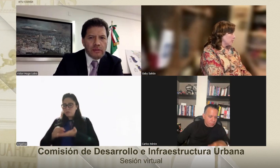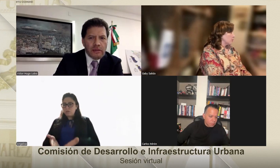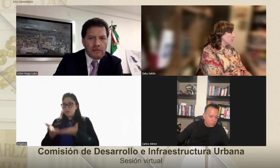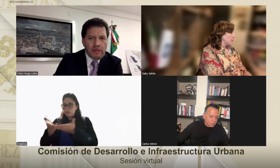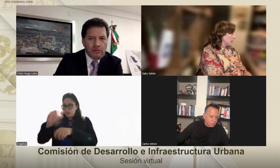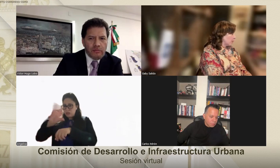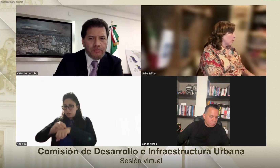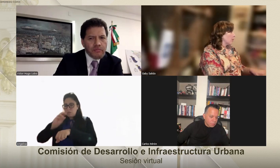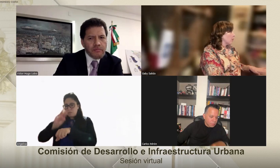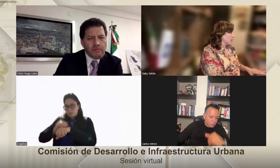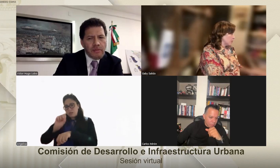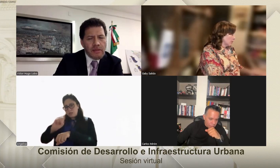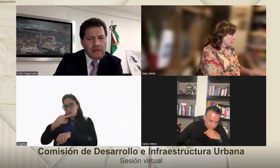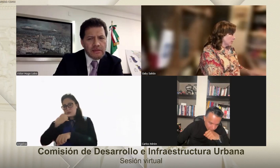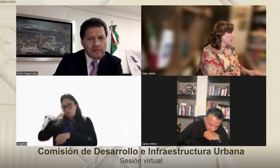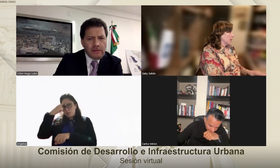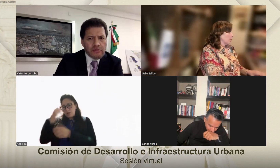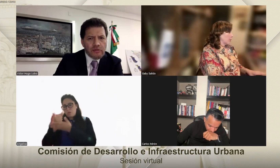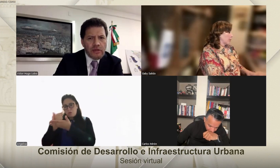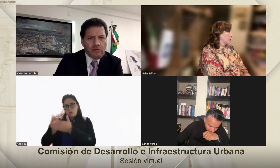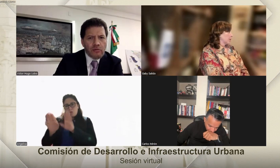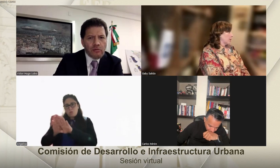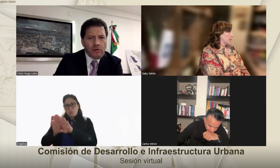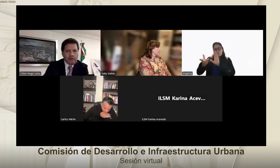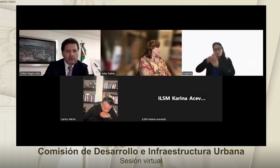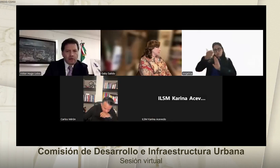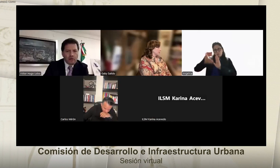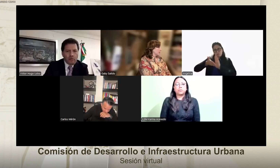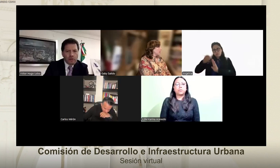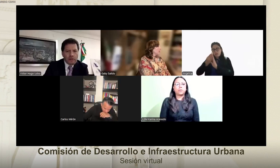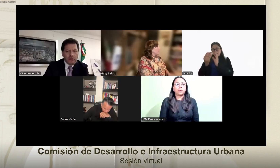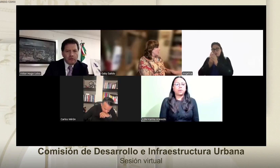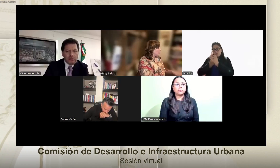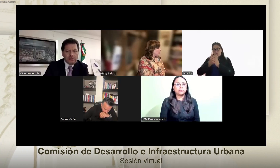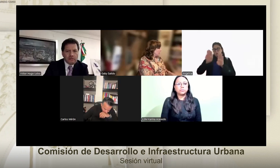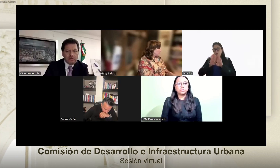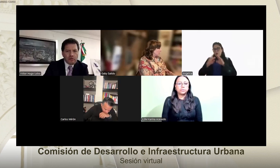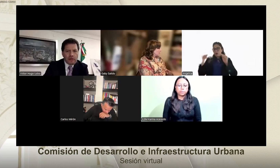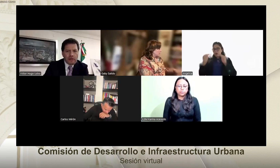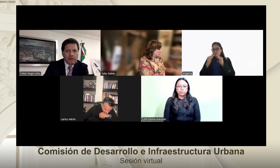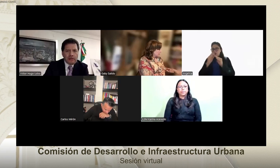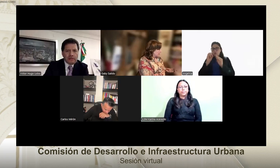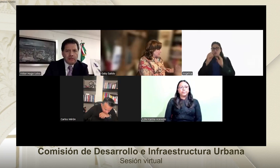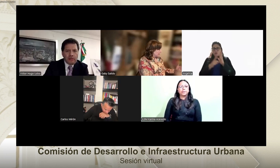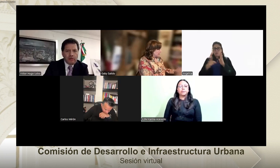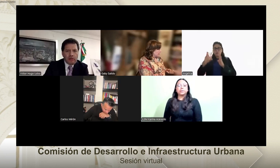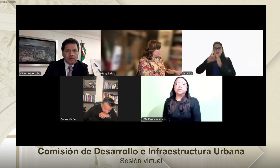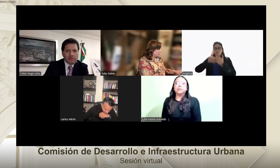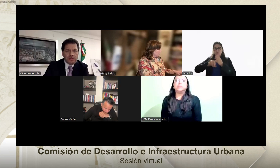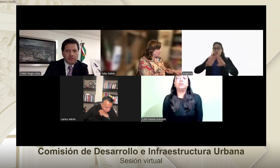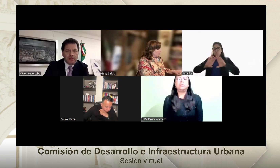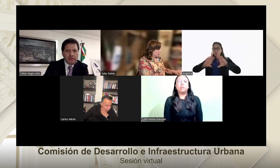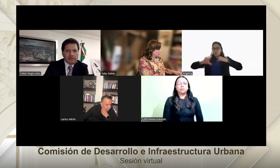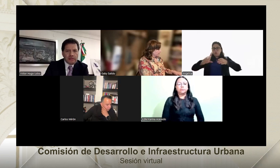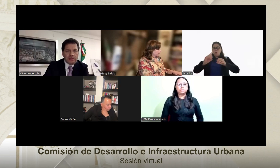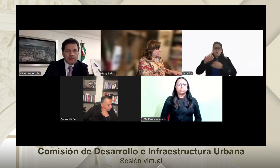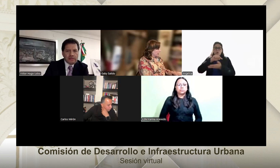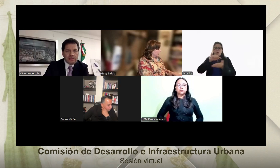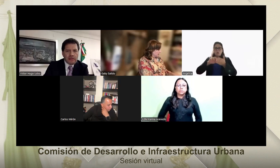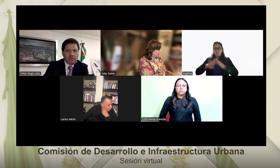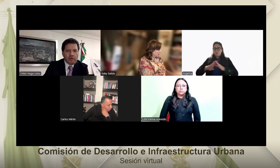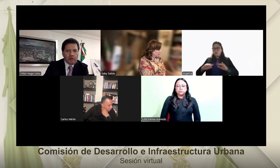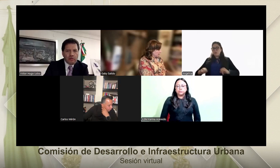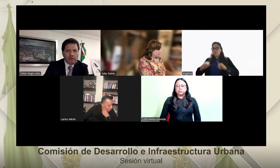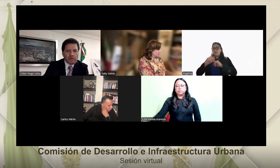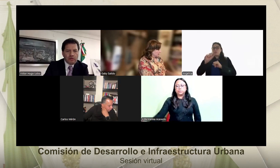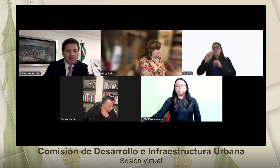a su mantenimiento, ya sea habitacional, cultural, comunitario e institucional. Así también una de las principales estrategias